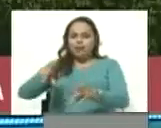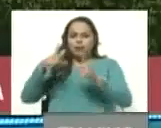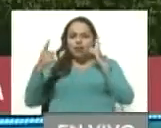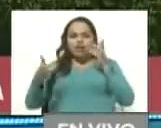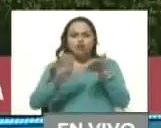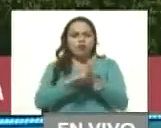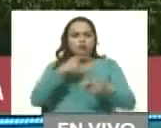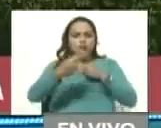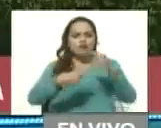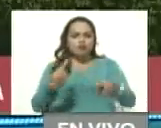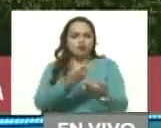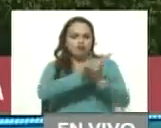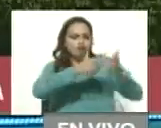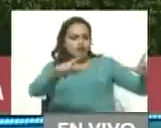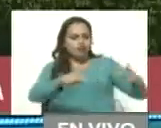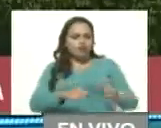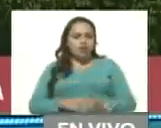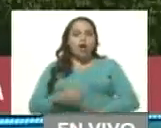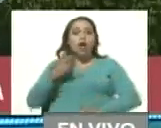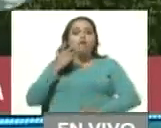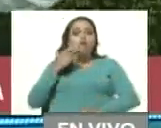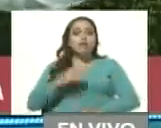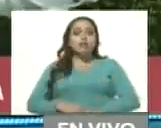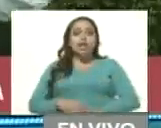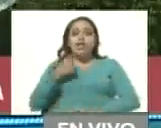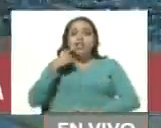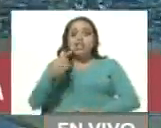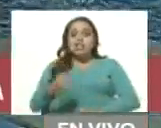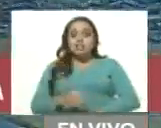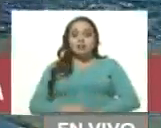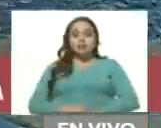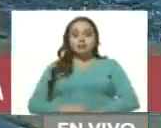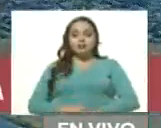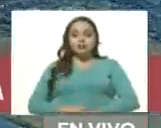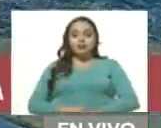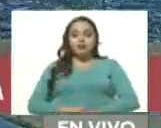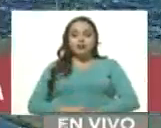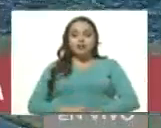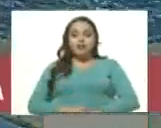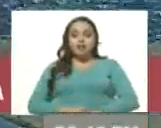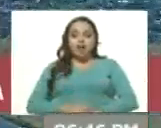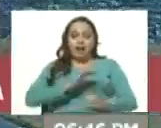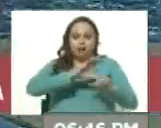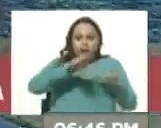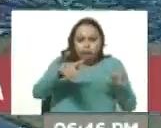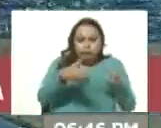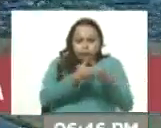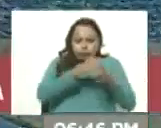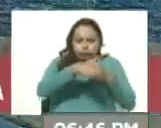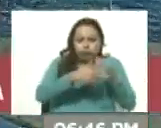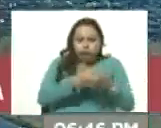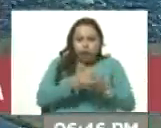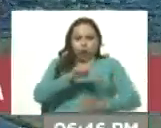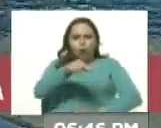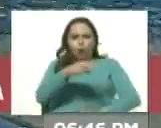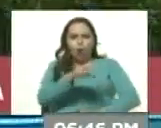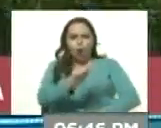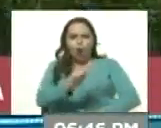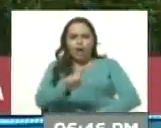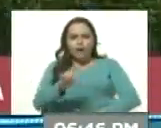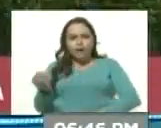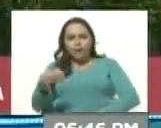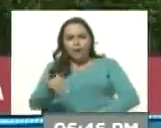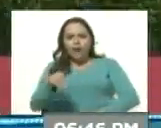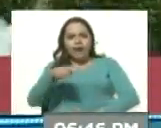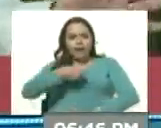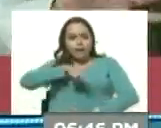como por ejemplo le denominaron la conspiración de manuel gual y josé maría españa y solamente un cuarto de página de la historia que nosotros estudiamos